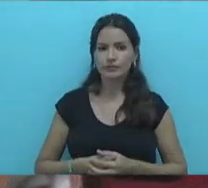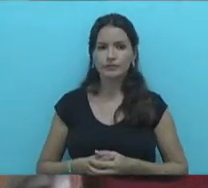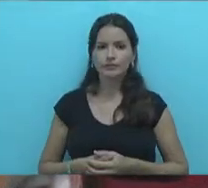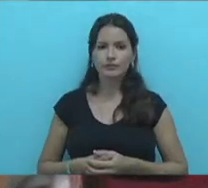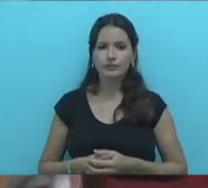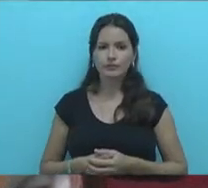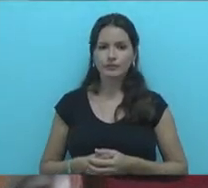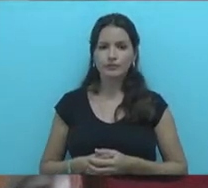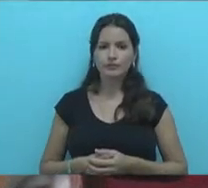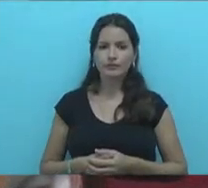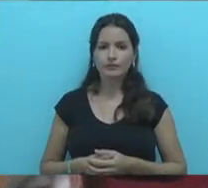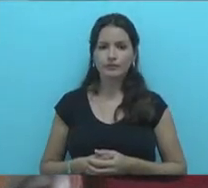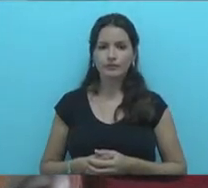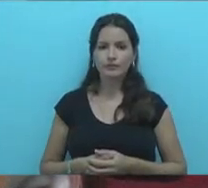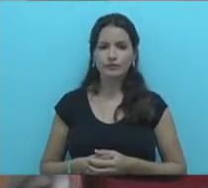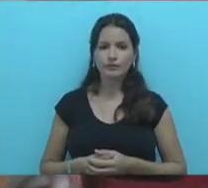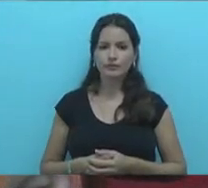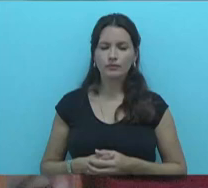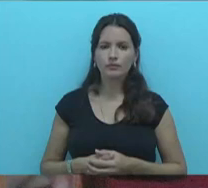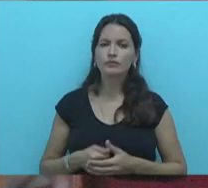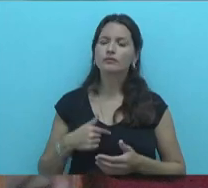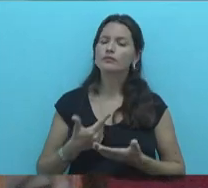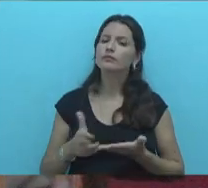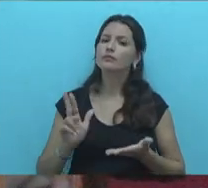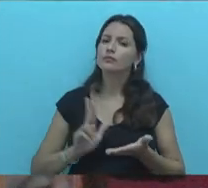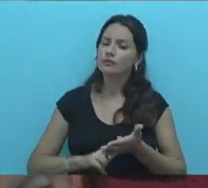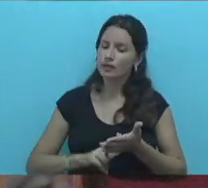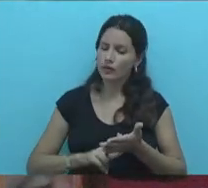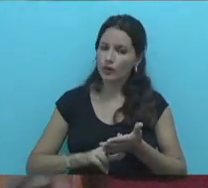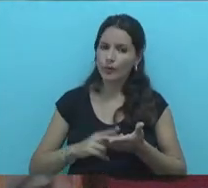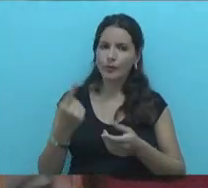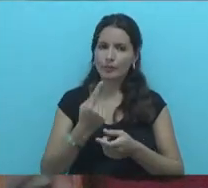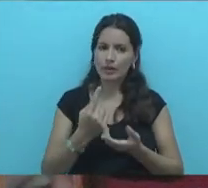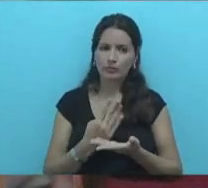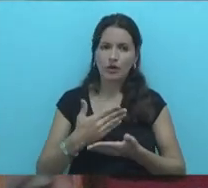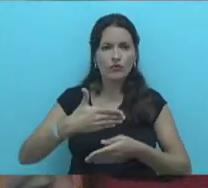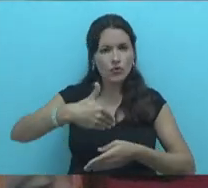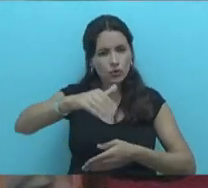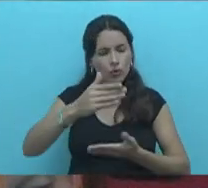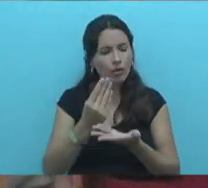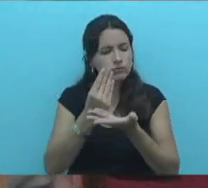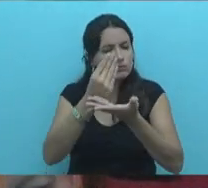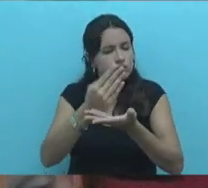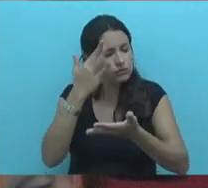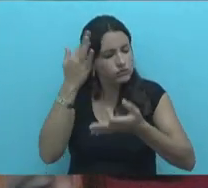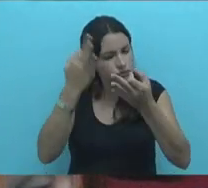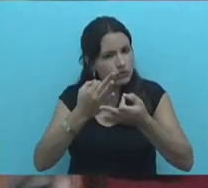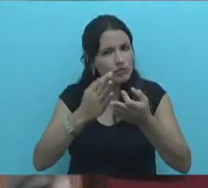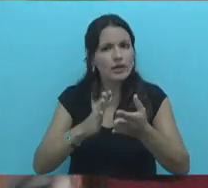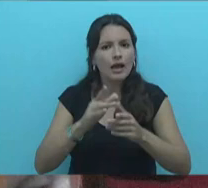pueblo. Entonces, reiterando el homenaje a todos los que lucharon, cayeron y